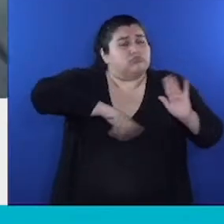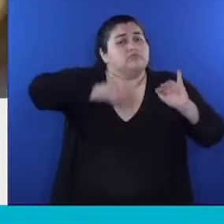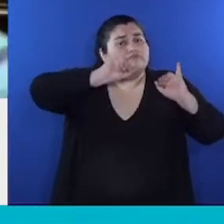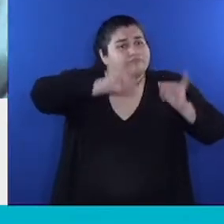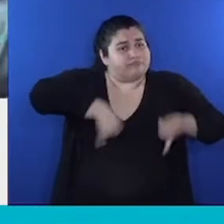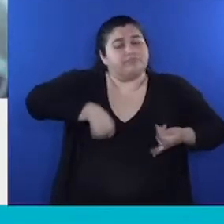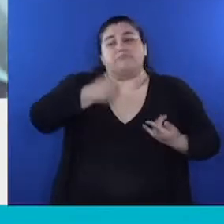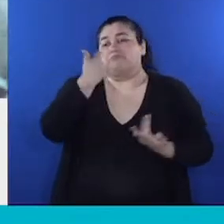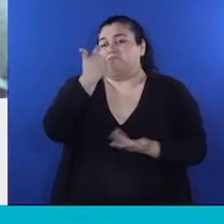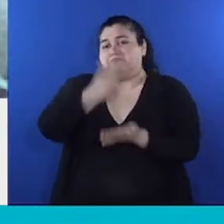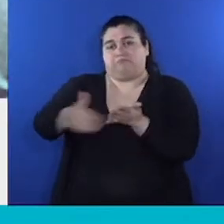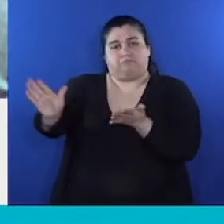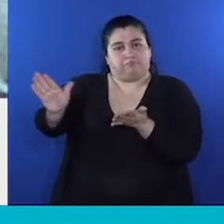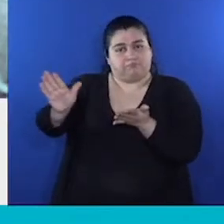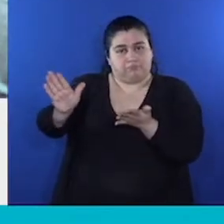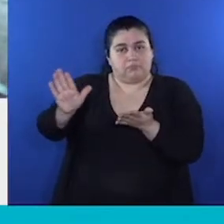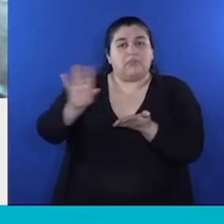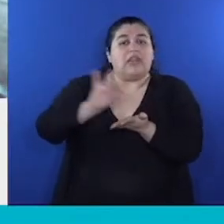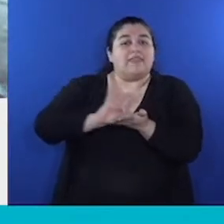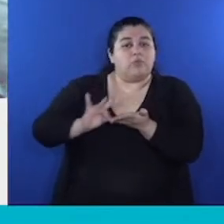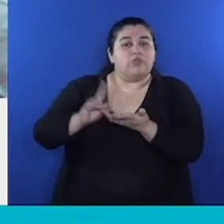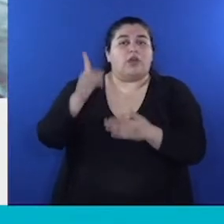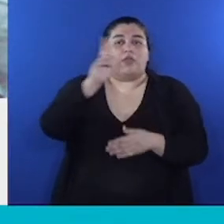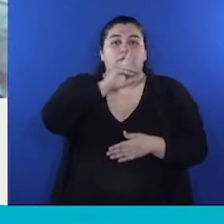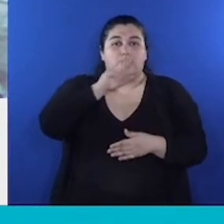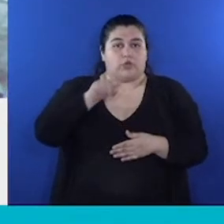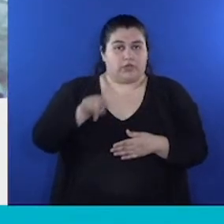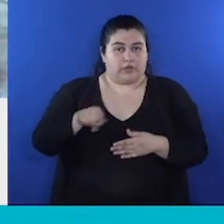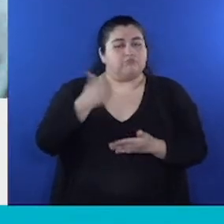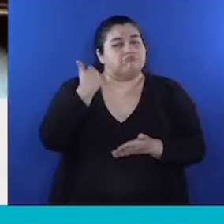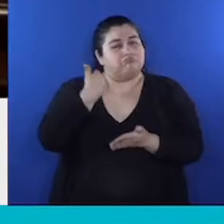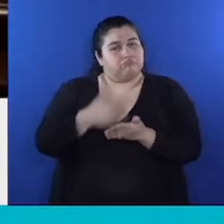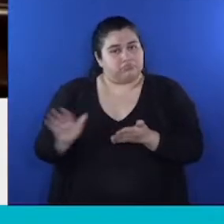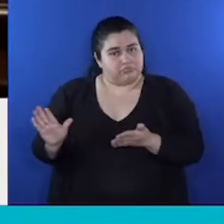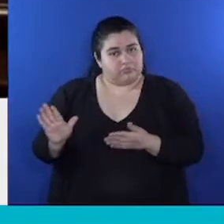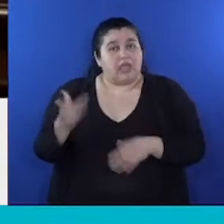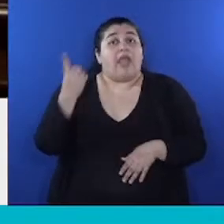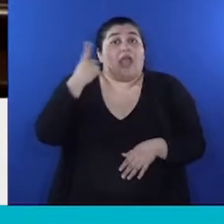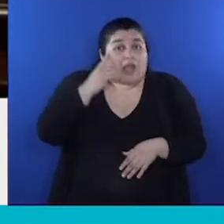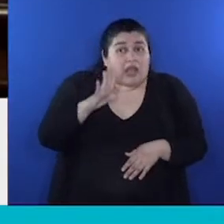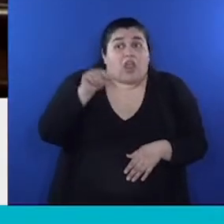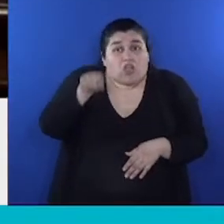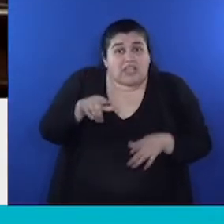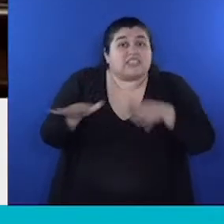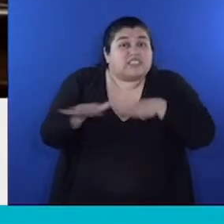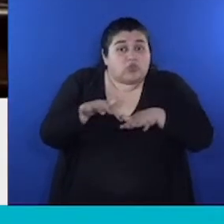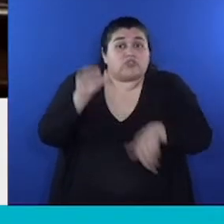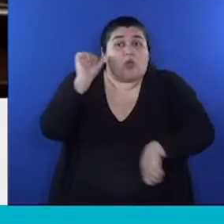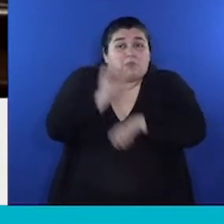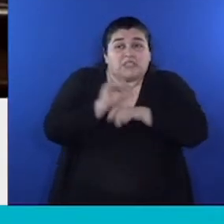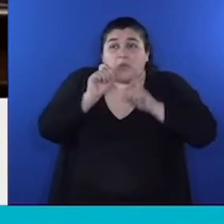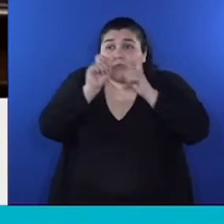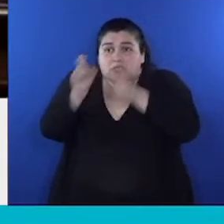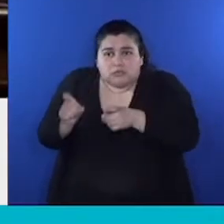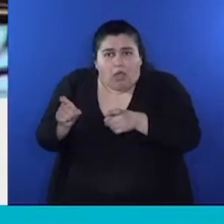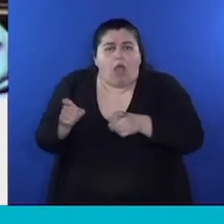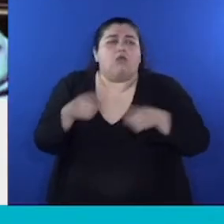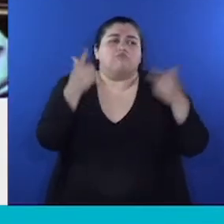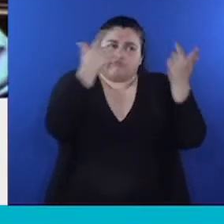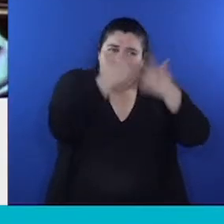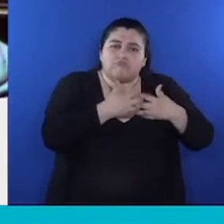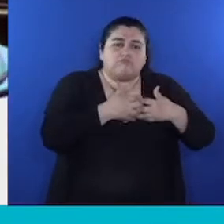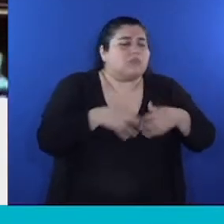presentes, removió a la diputada. Y creo que este caso encuadra perfectamente en las mismas